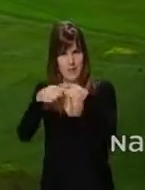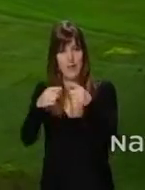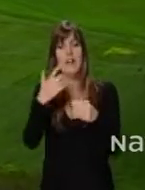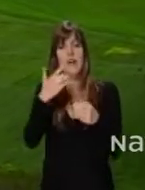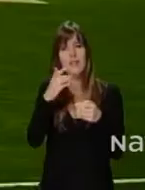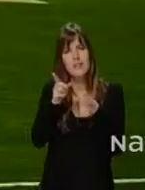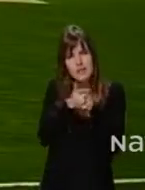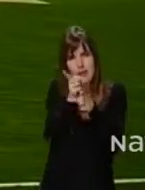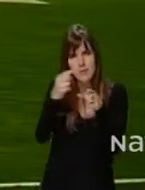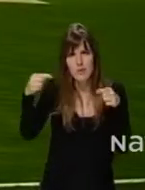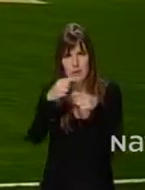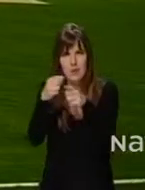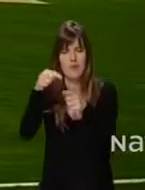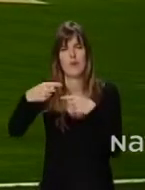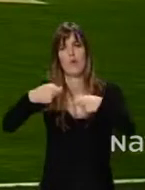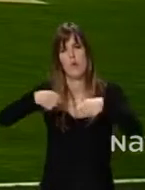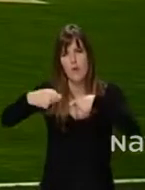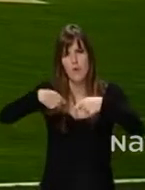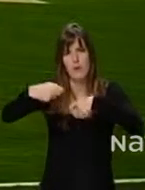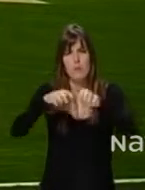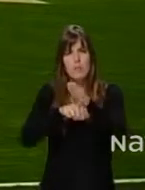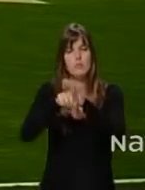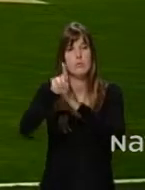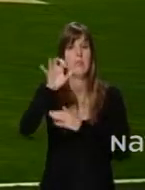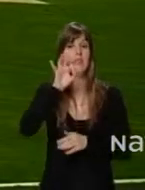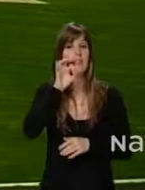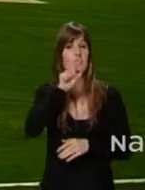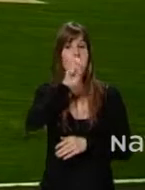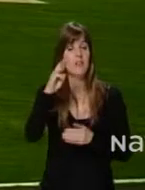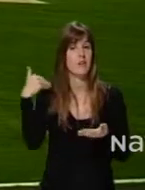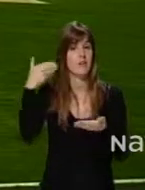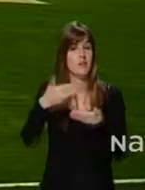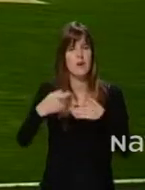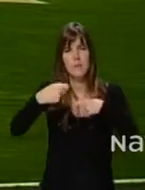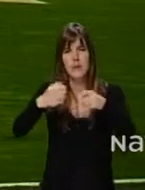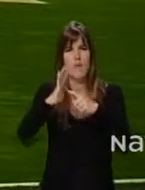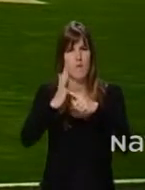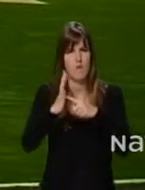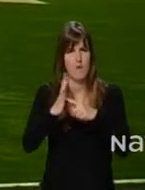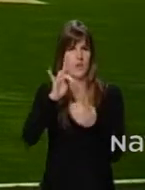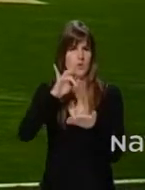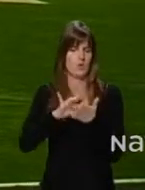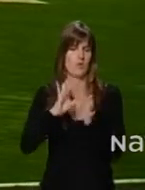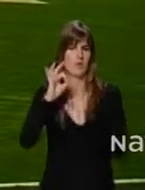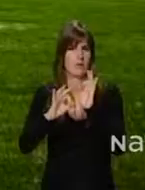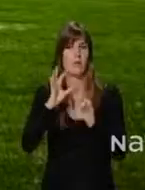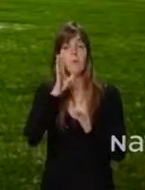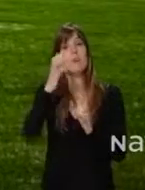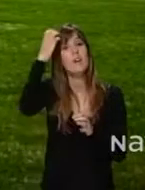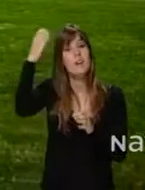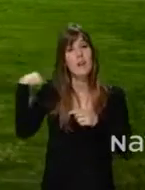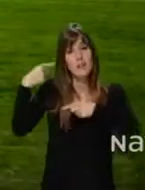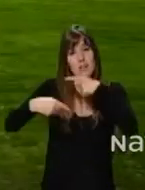comercial. Tanto es así que desde el siglo XIII se han celebrado mercados y ferias gracias a los privilegios otorgados por las